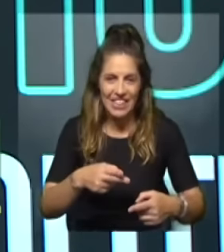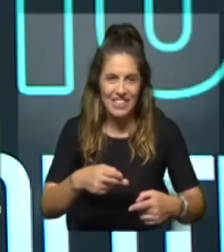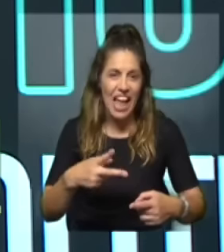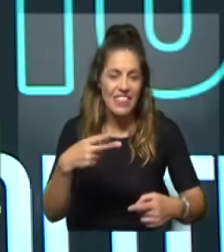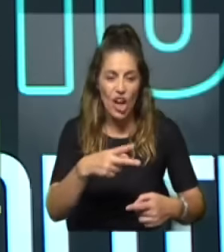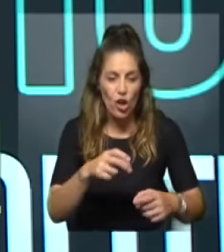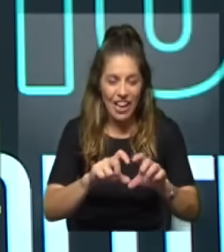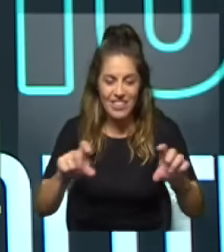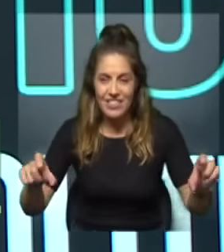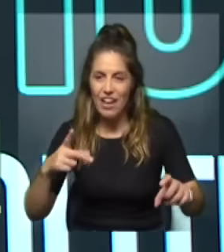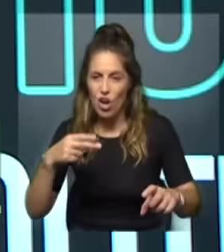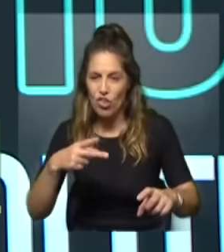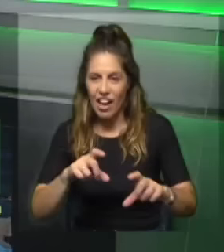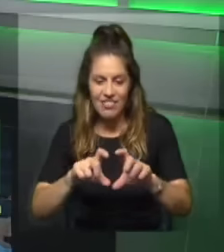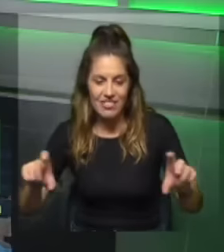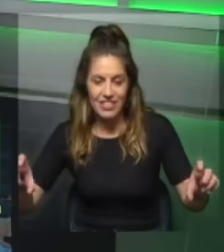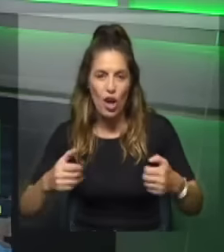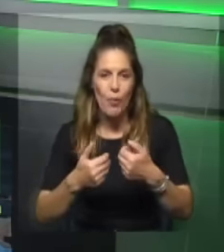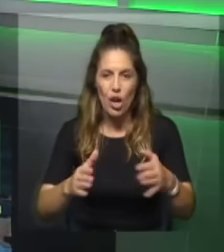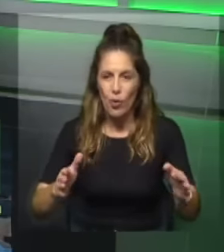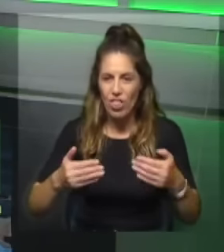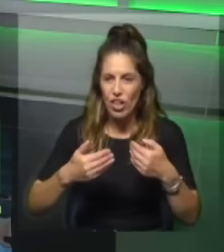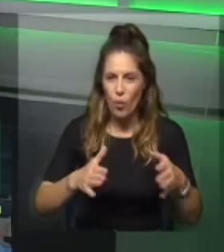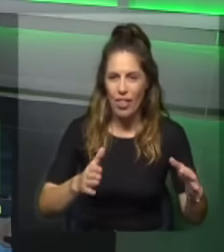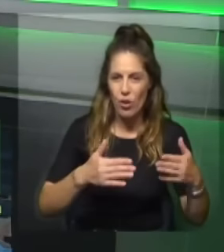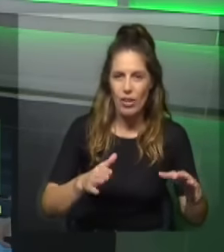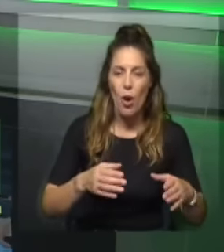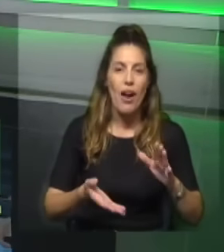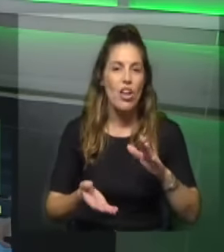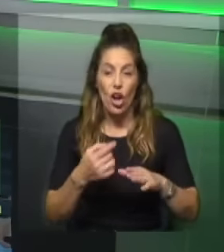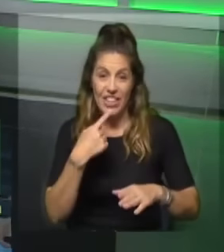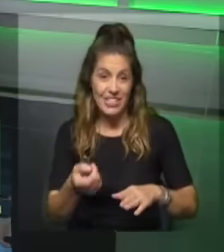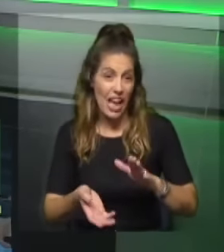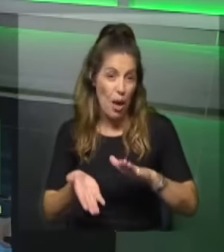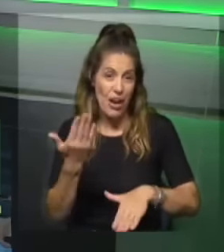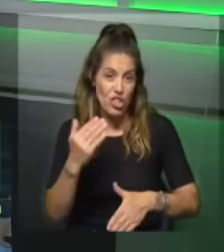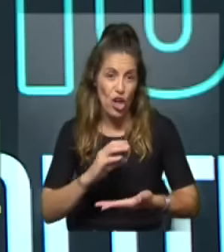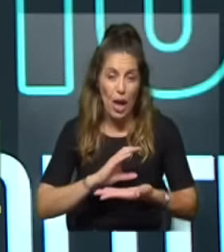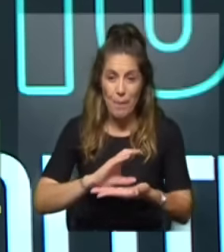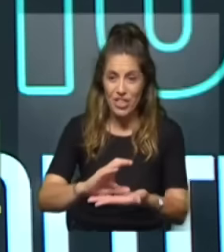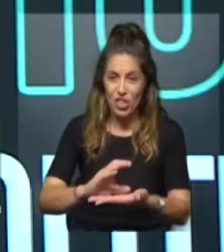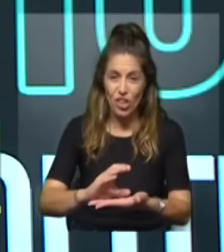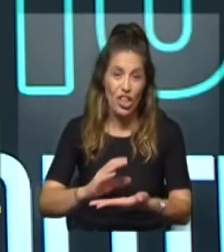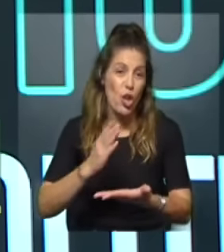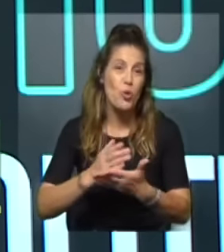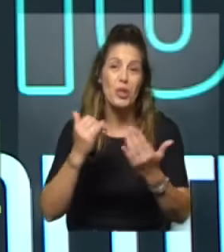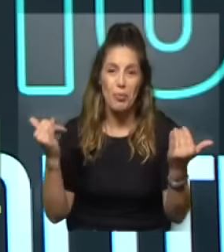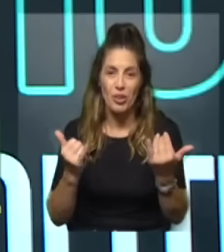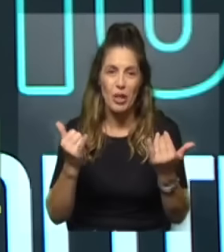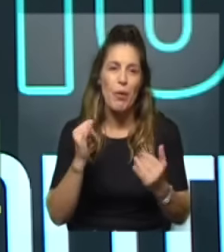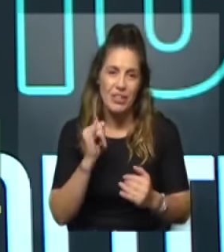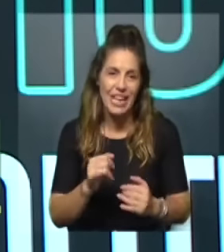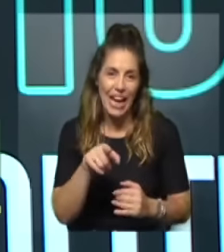de cortar tanta cinta Bueno eso es bueno Esto lo que decía la mayor inversión de los últimos tiempos bueno Está en línea con eso y es muy probable que eso